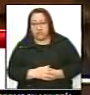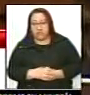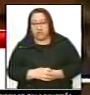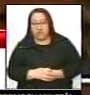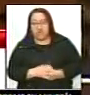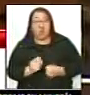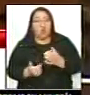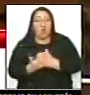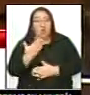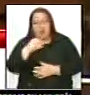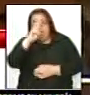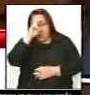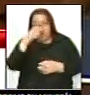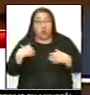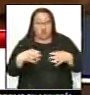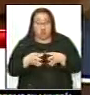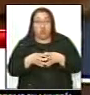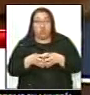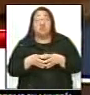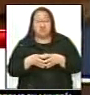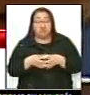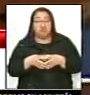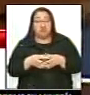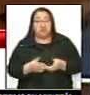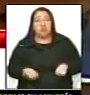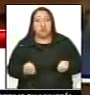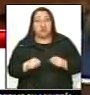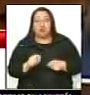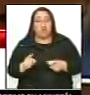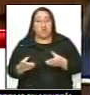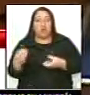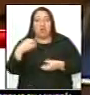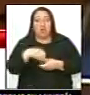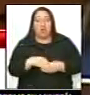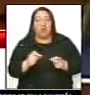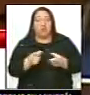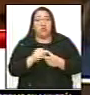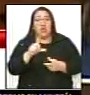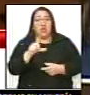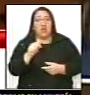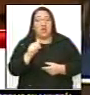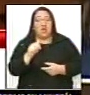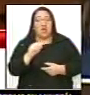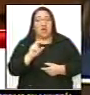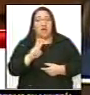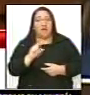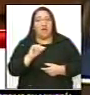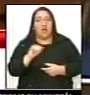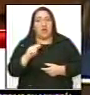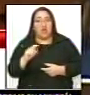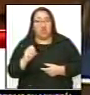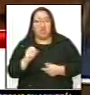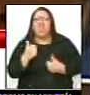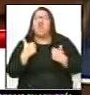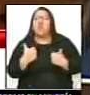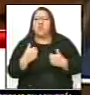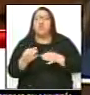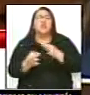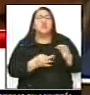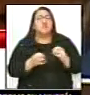que el Nuevo Perú fue postergado en la participación de la Comisión Lavallato. Y qué bueno que se esté